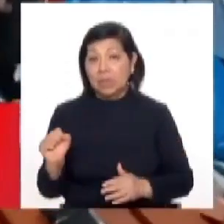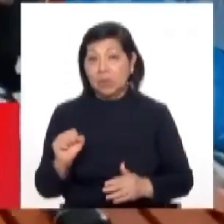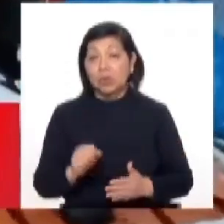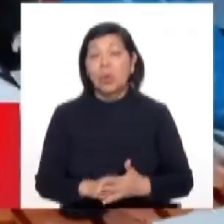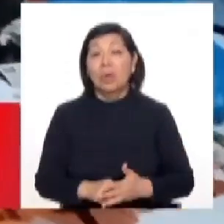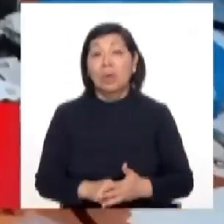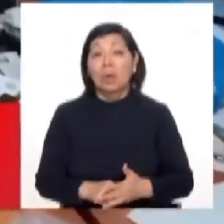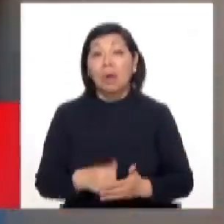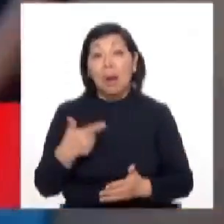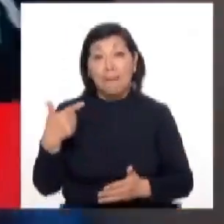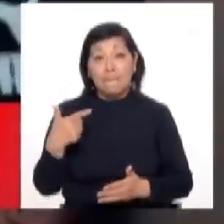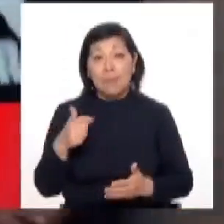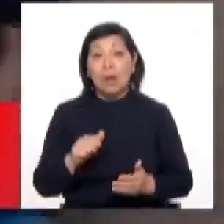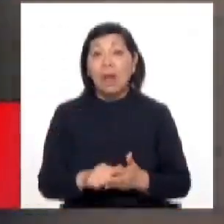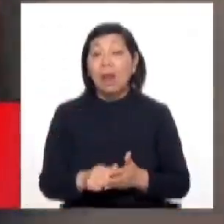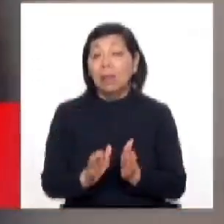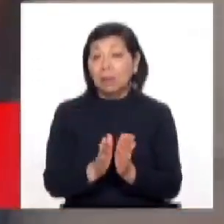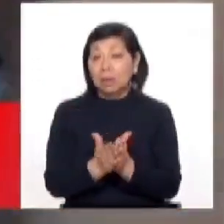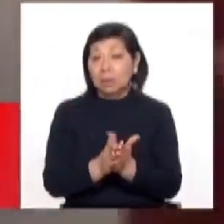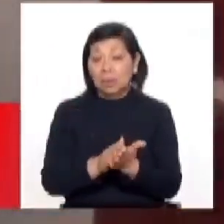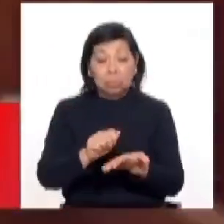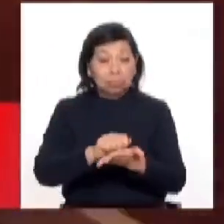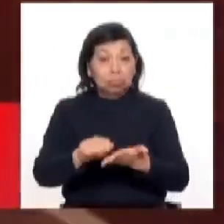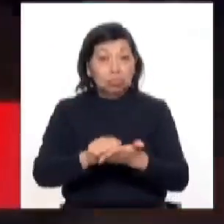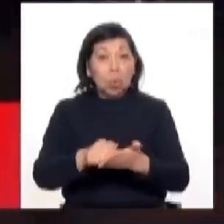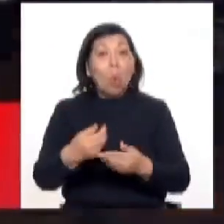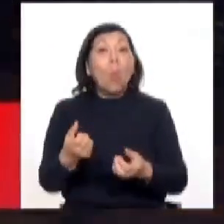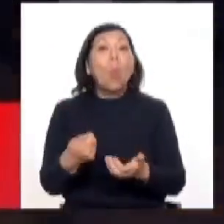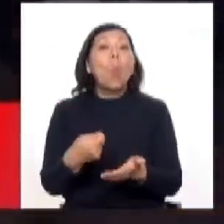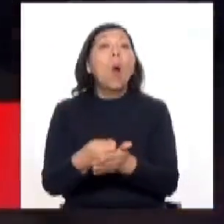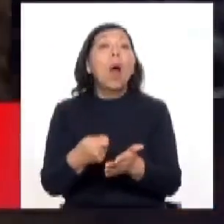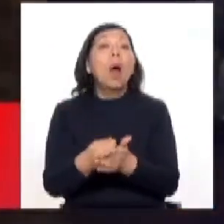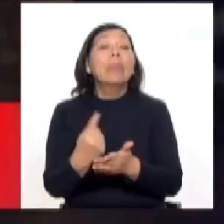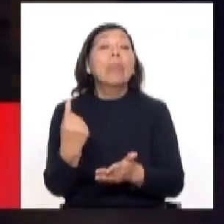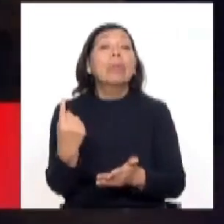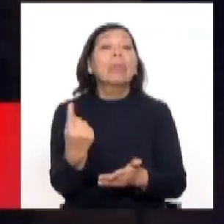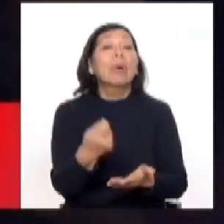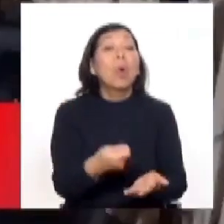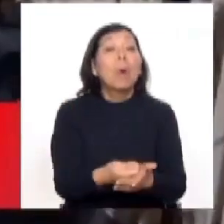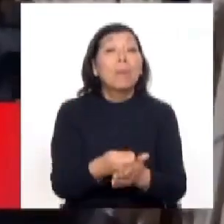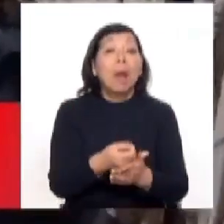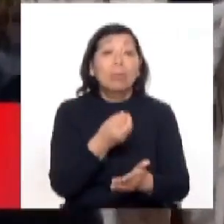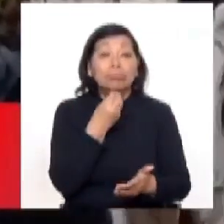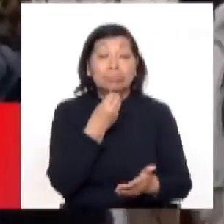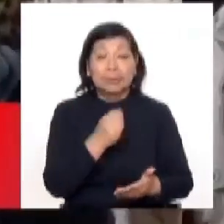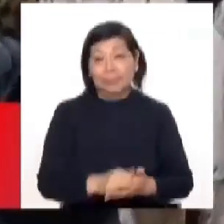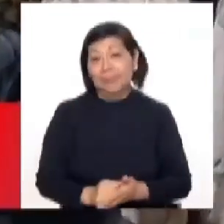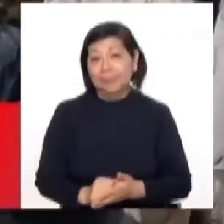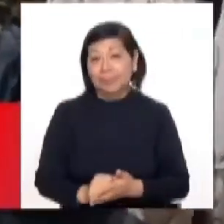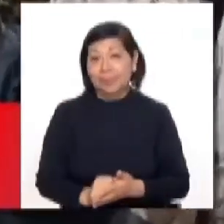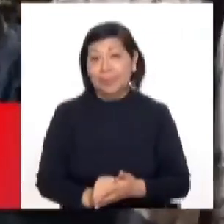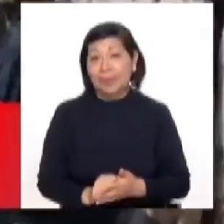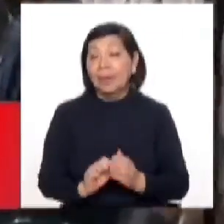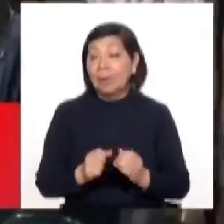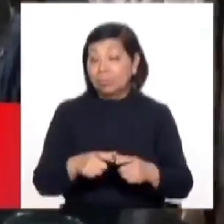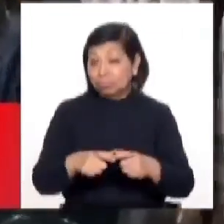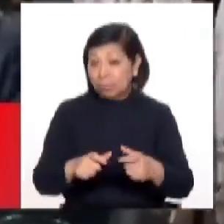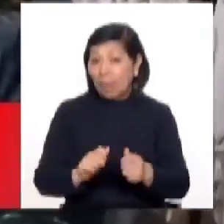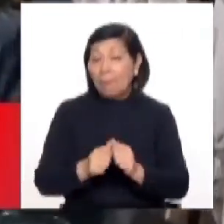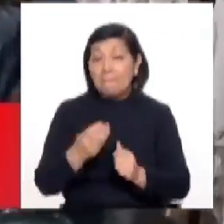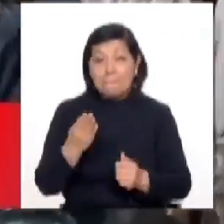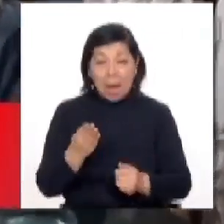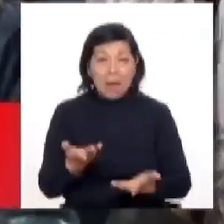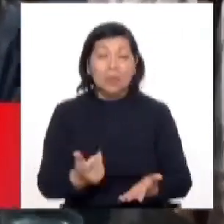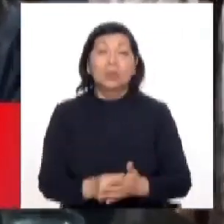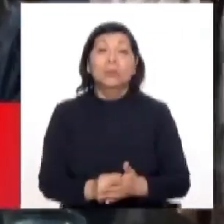$7,960, un arma de fuego, libretas con anotaciones de montos de dinero de compra de alimentos. Asimismo, vouchers de recarga